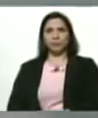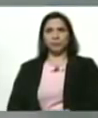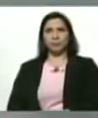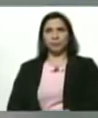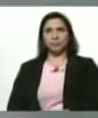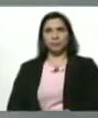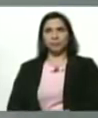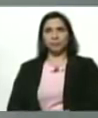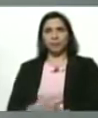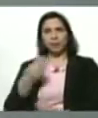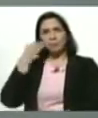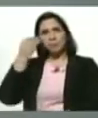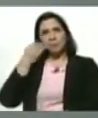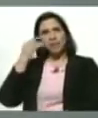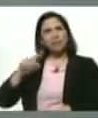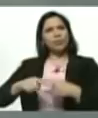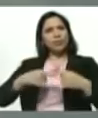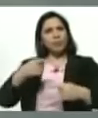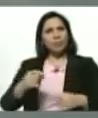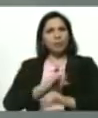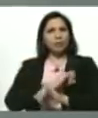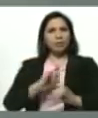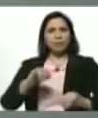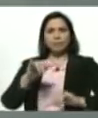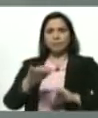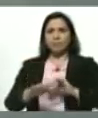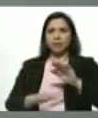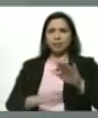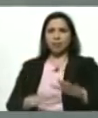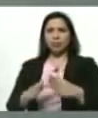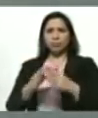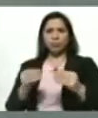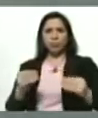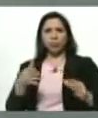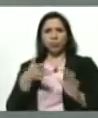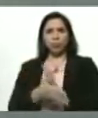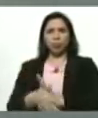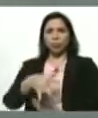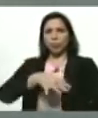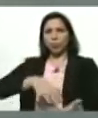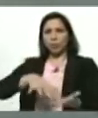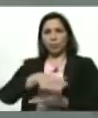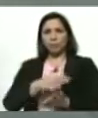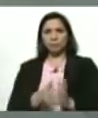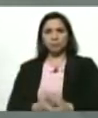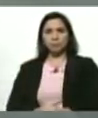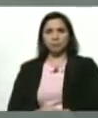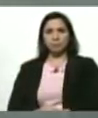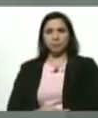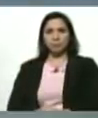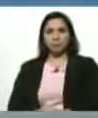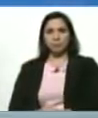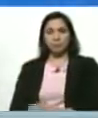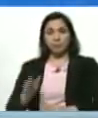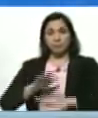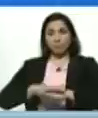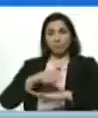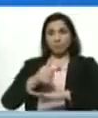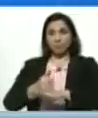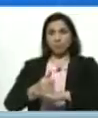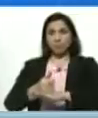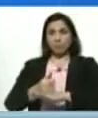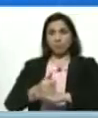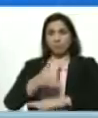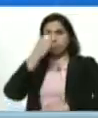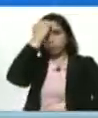creo que después de haber pasado por esta situación por culpa de los